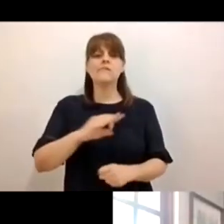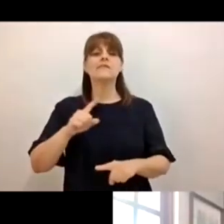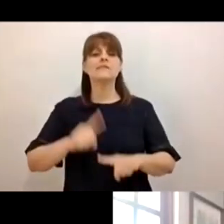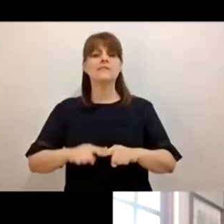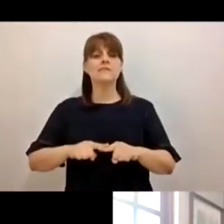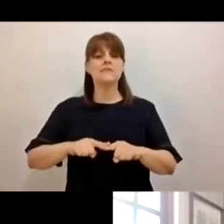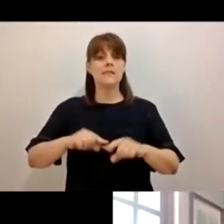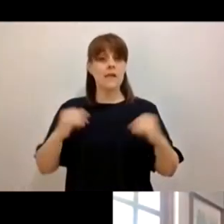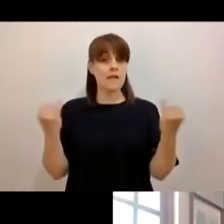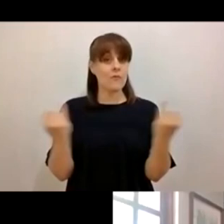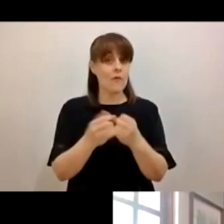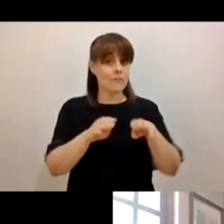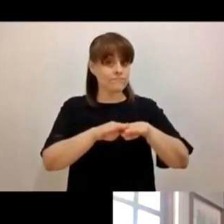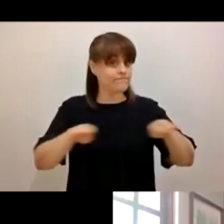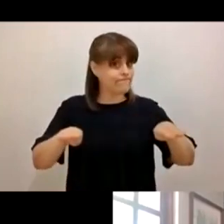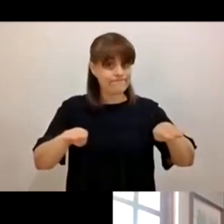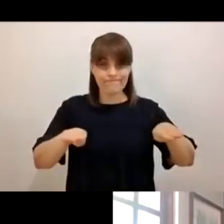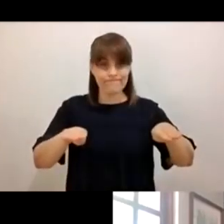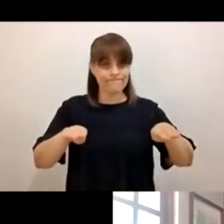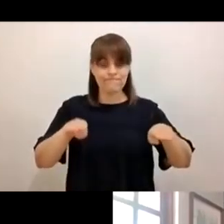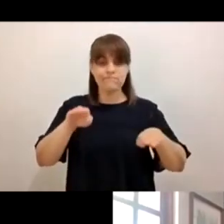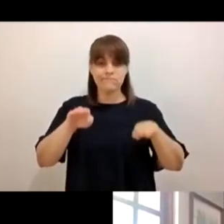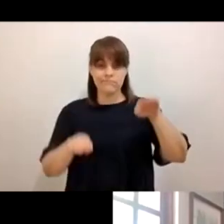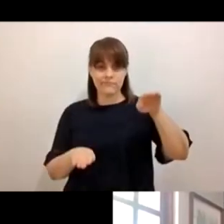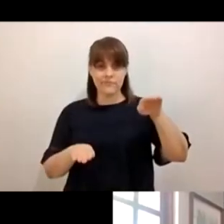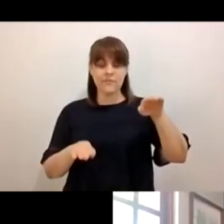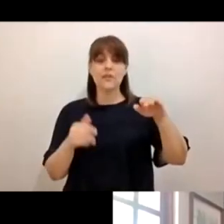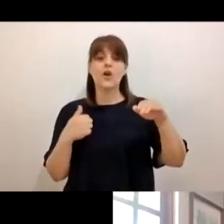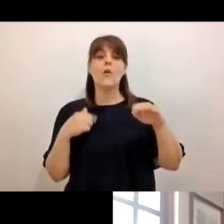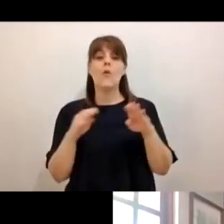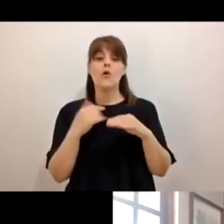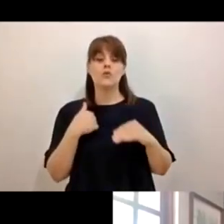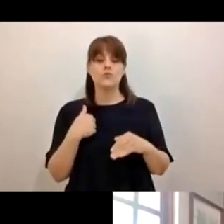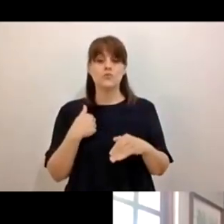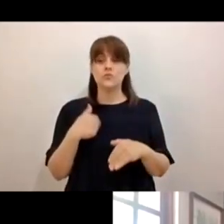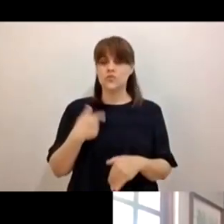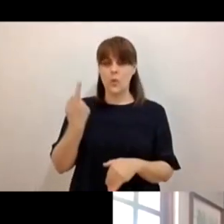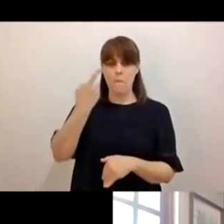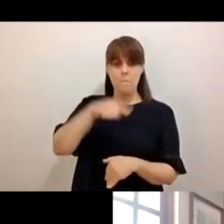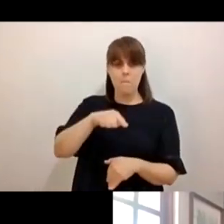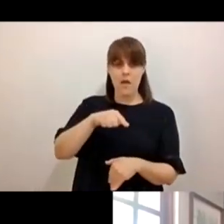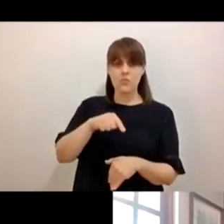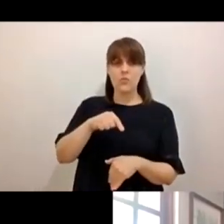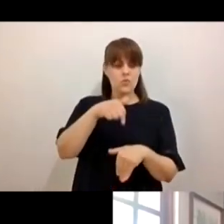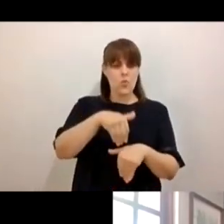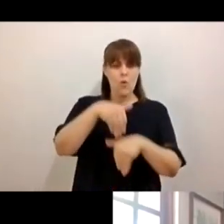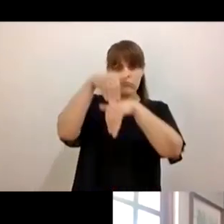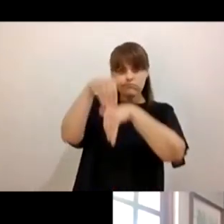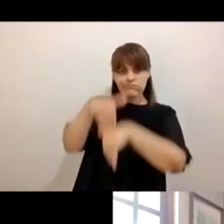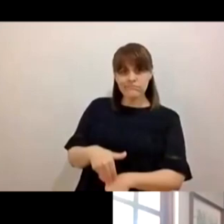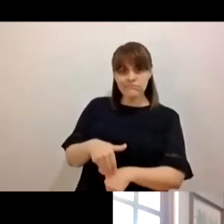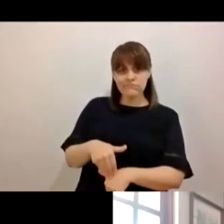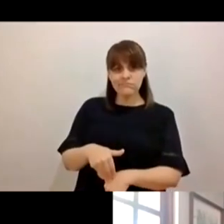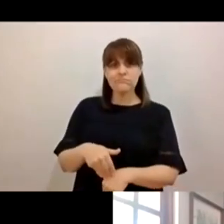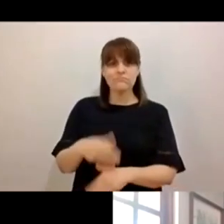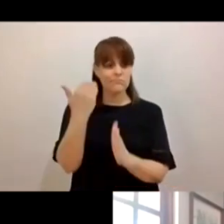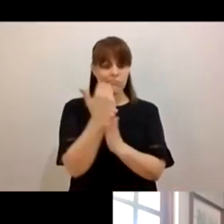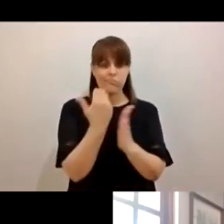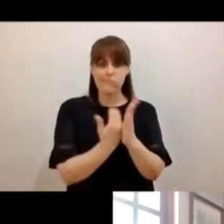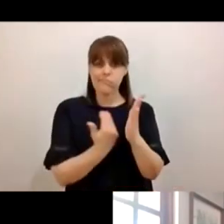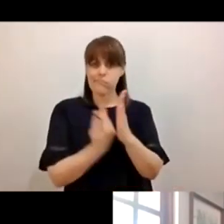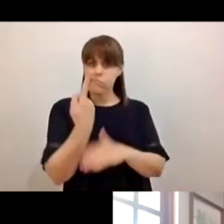se trata además de un poder sobre donde se busca una obediencia una serie de instrucciones más allá de una comprensión